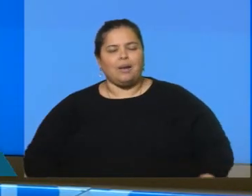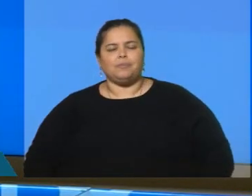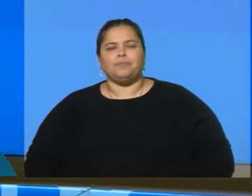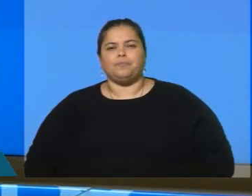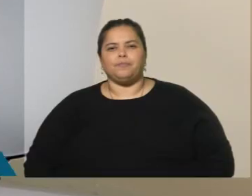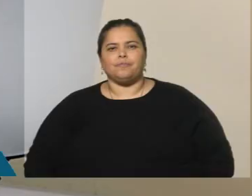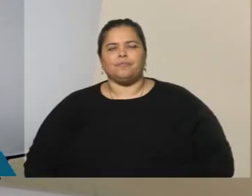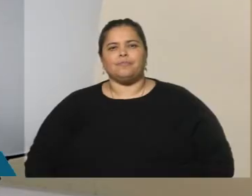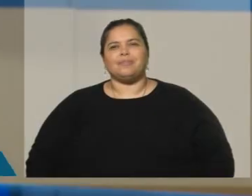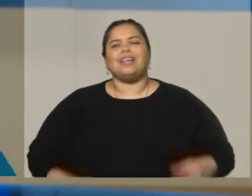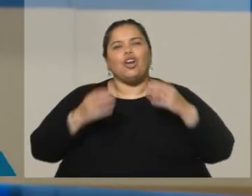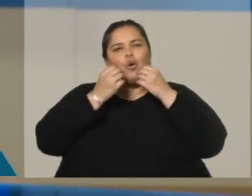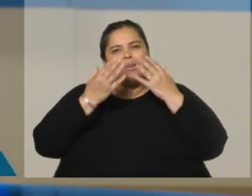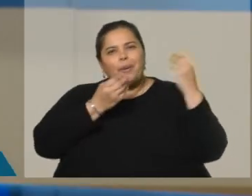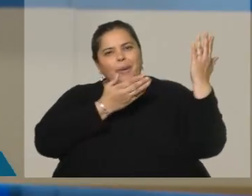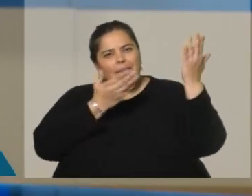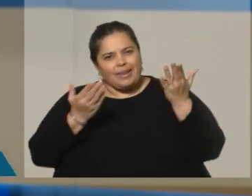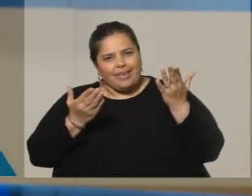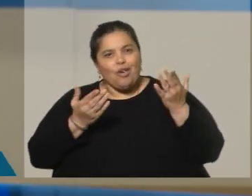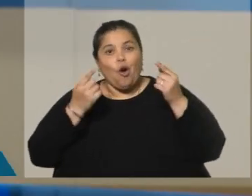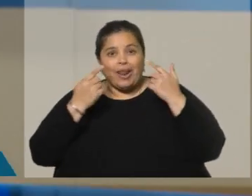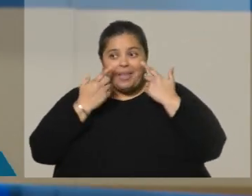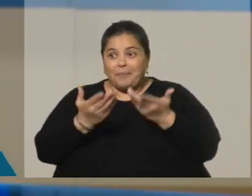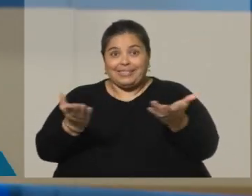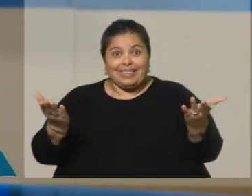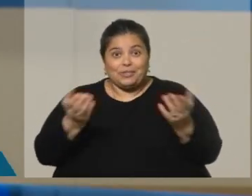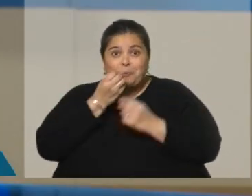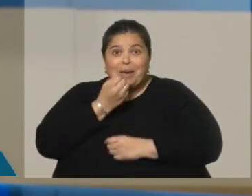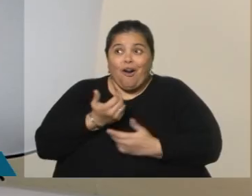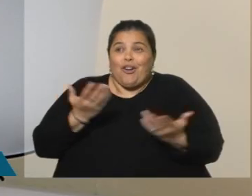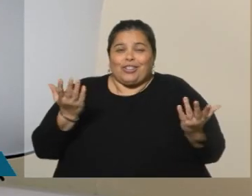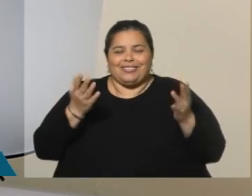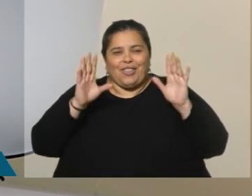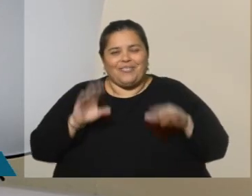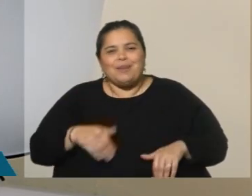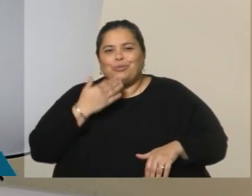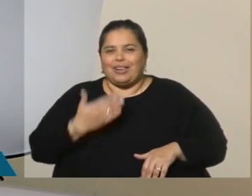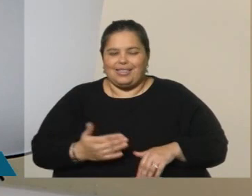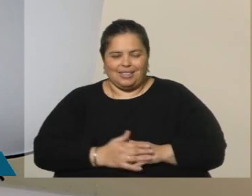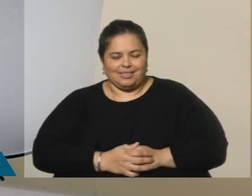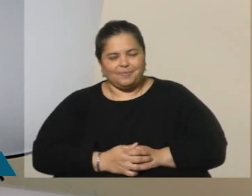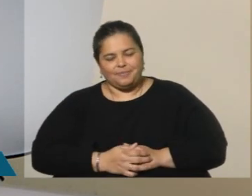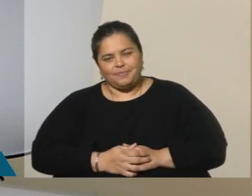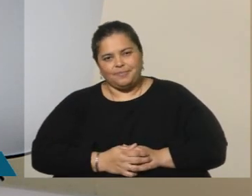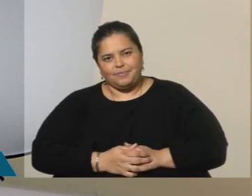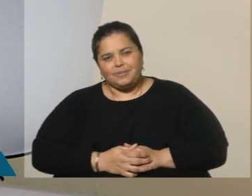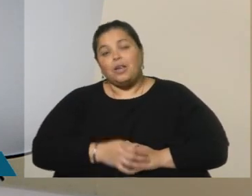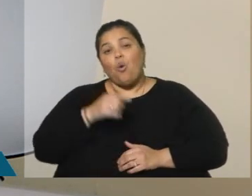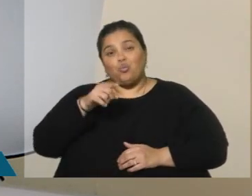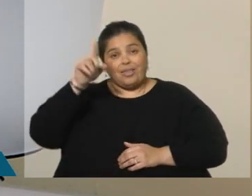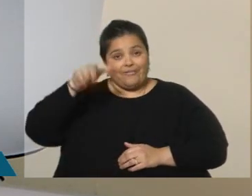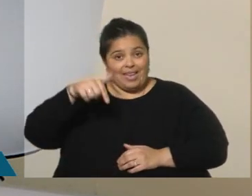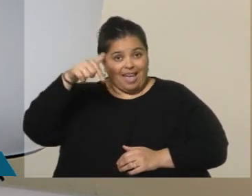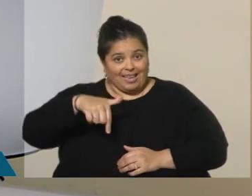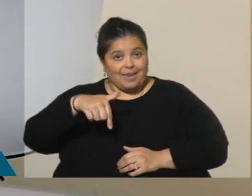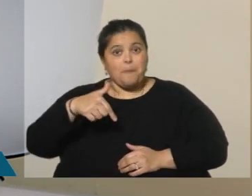rico cómo anda bienvenido muy bien con esta presentación mejor todavía bueno Muchas gracias está viniendo usted para el